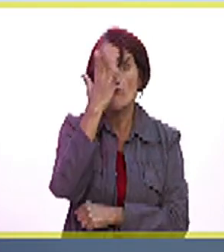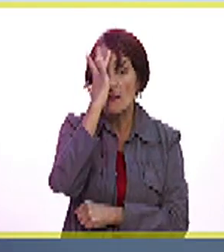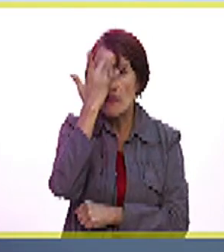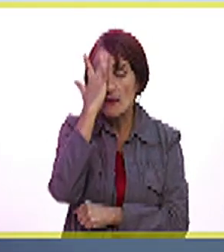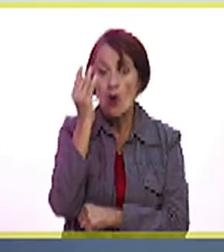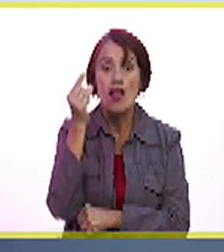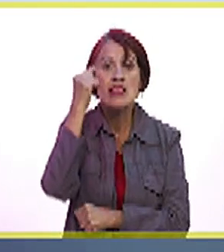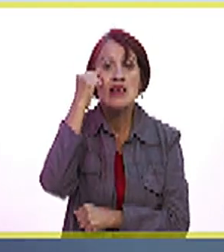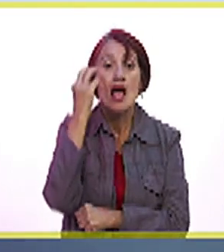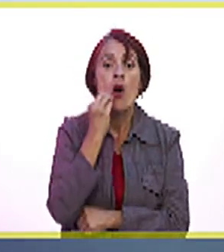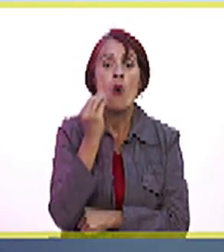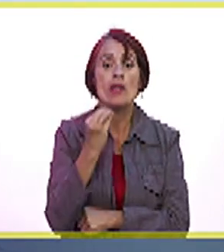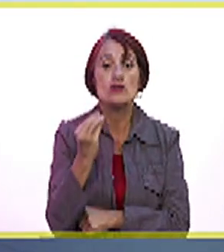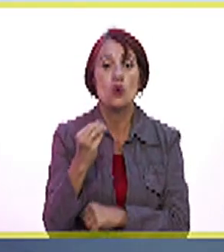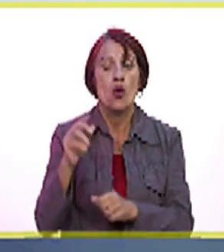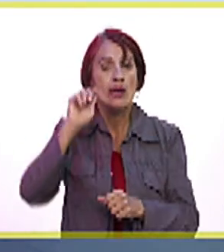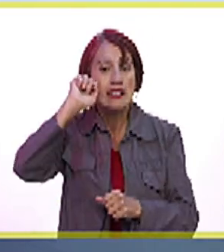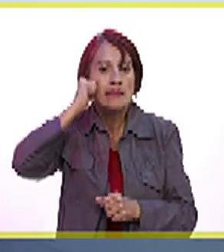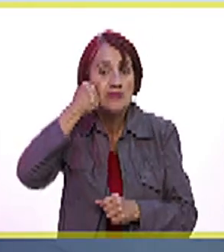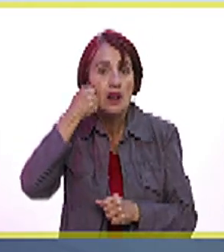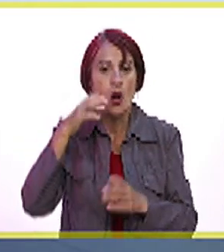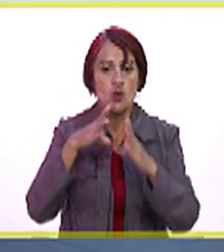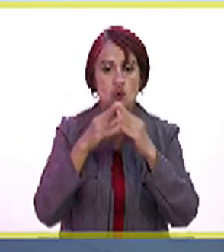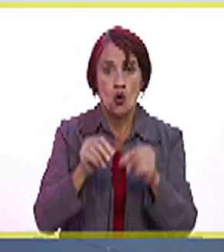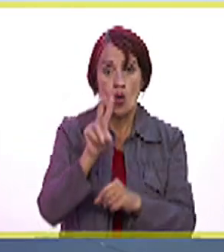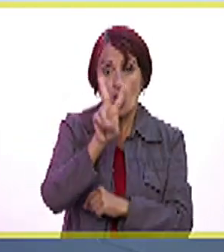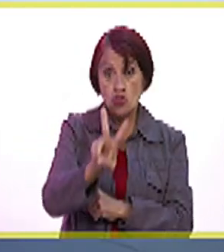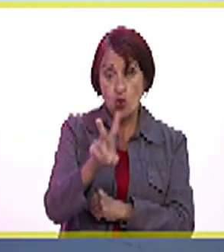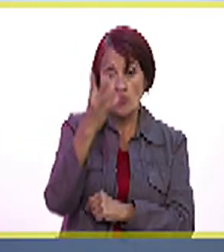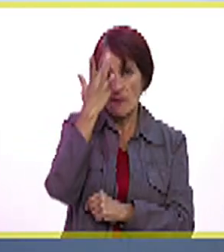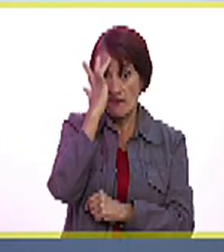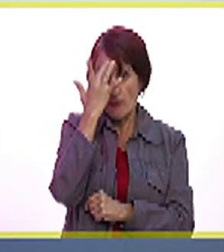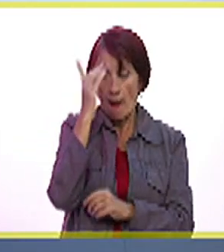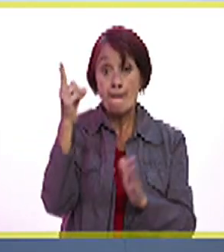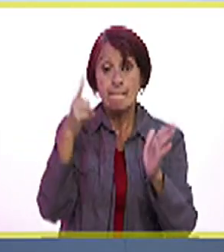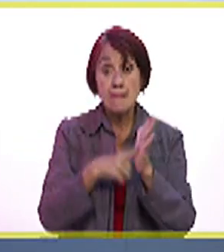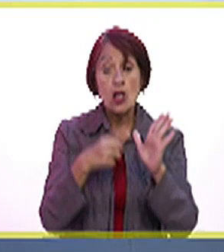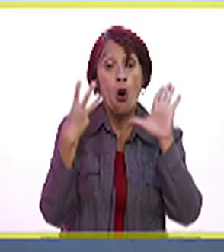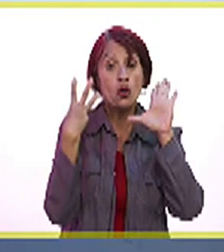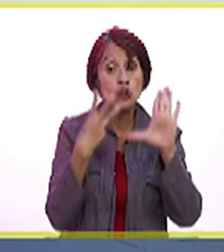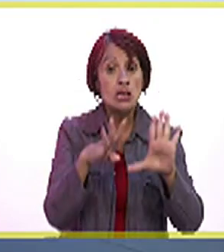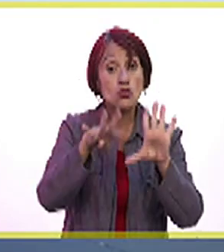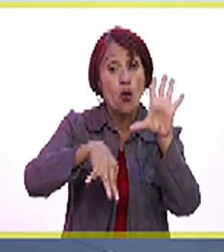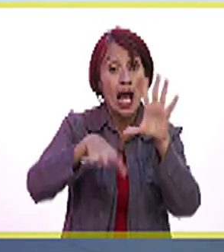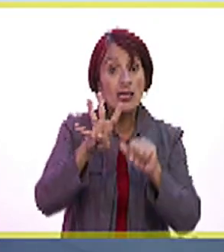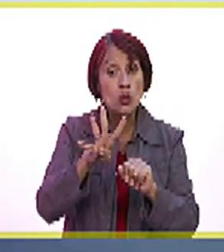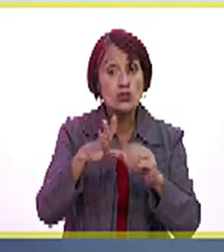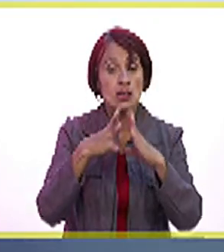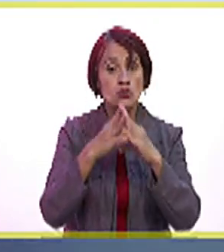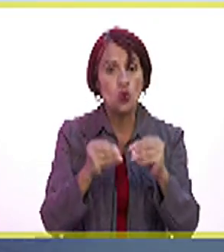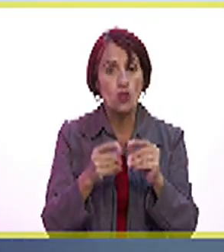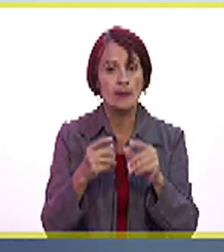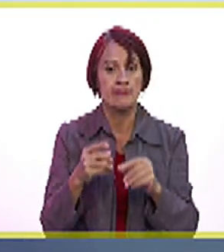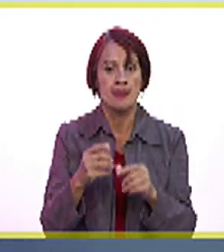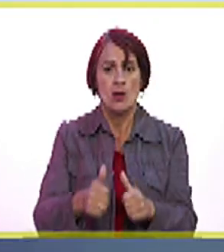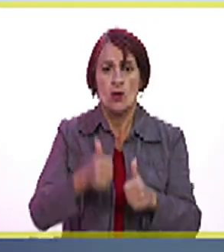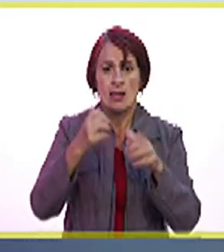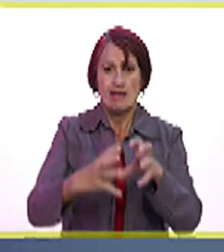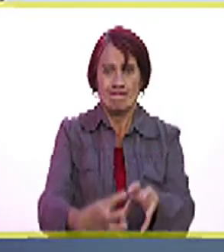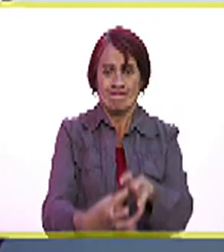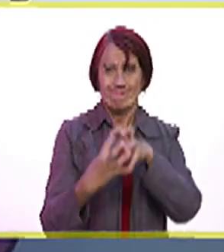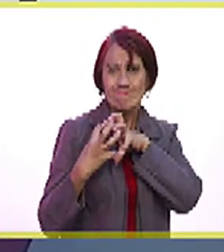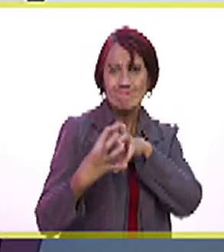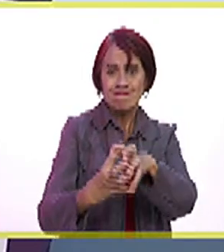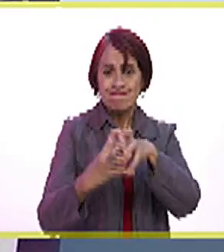de la Juventud, donde recordamos que el 12 de febrero de 1814 fue una gran lucha